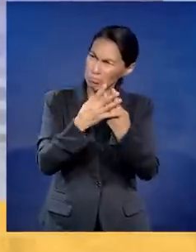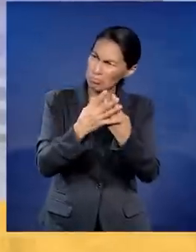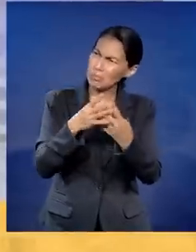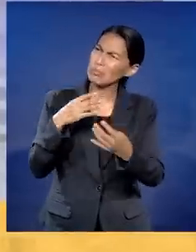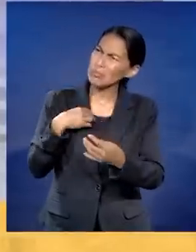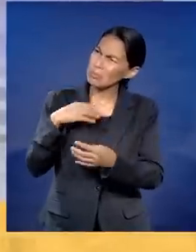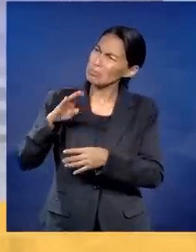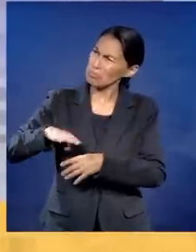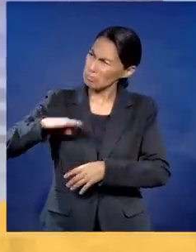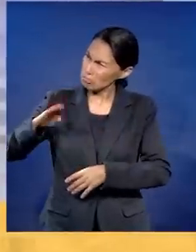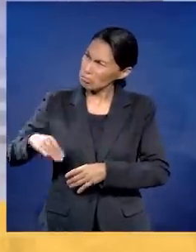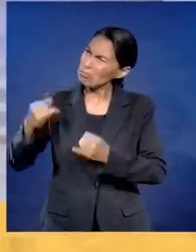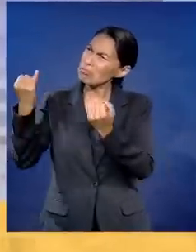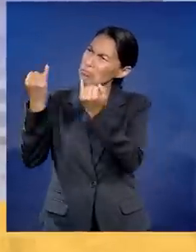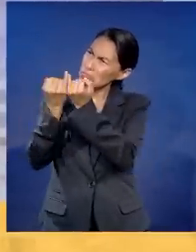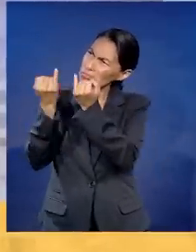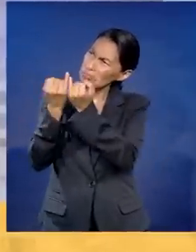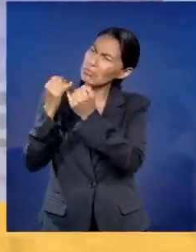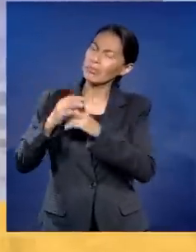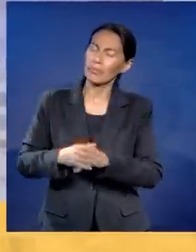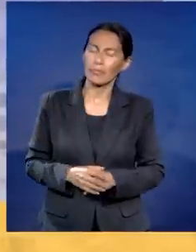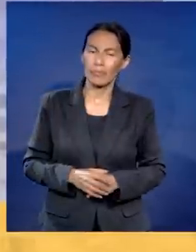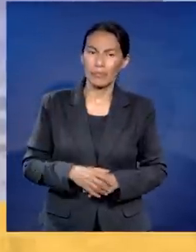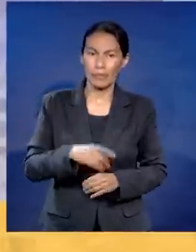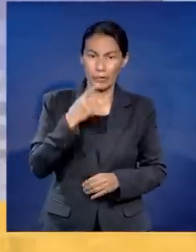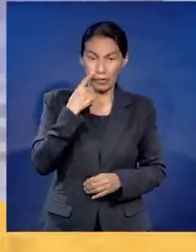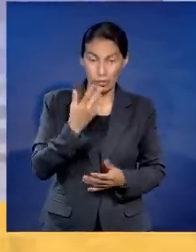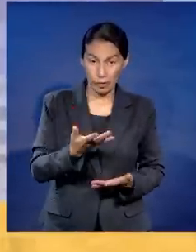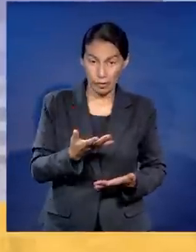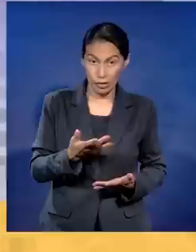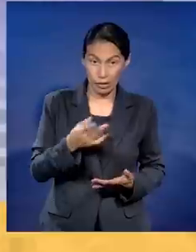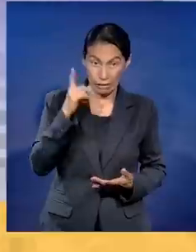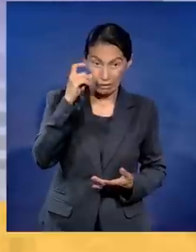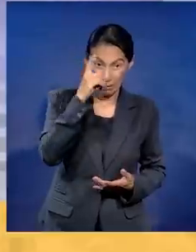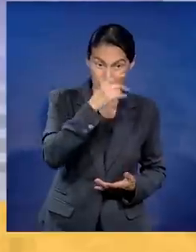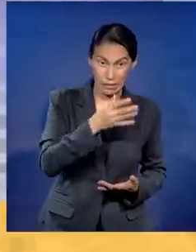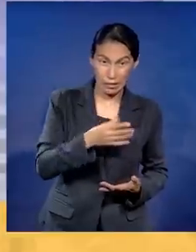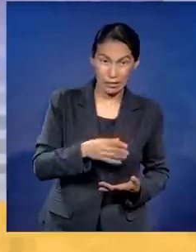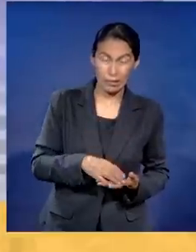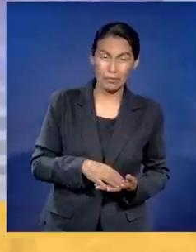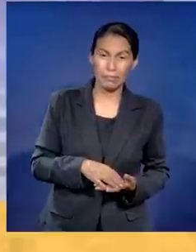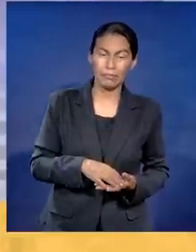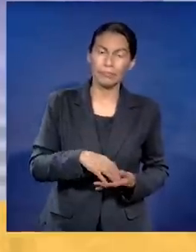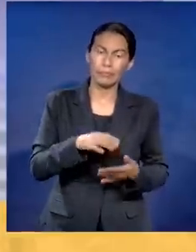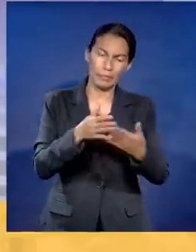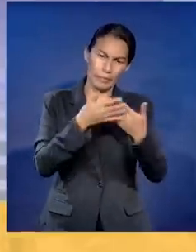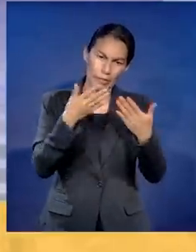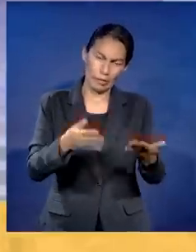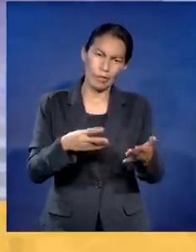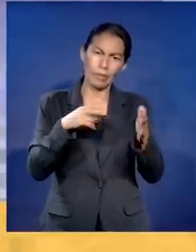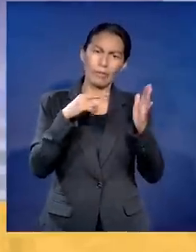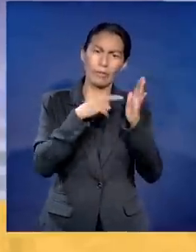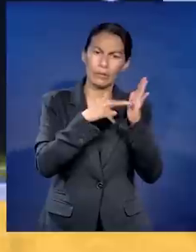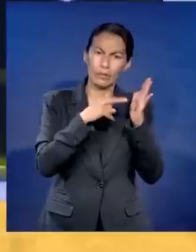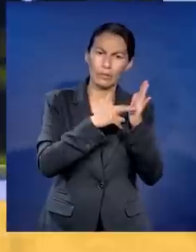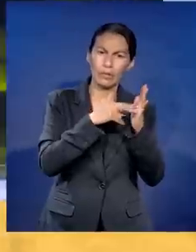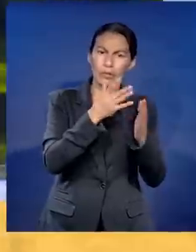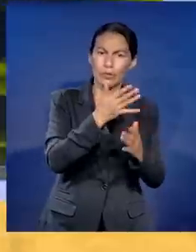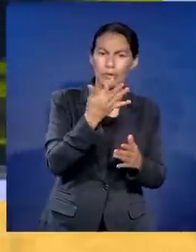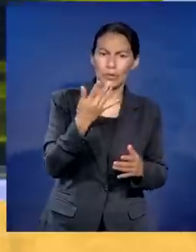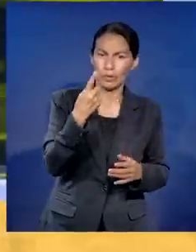versículos. Y ahora sí vayan al 51. ahora sí, de ese mismo